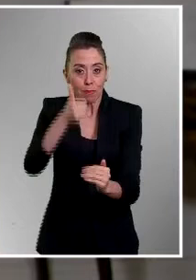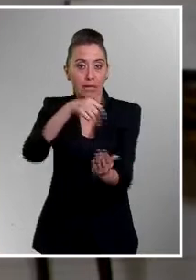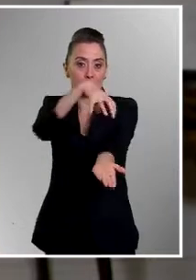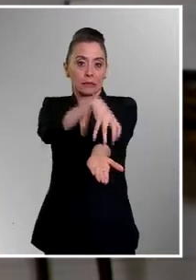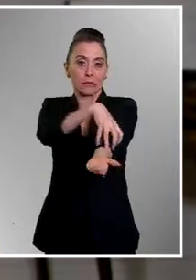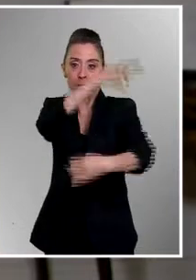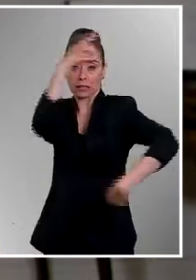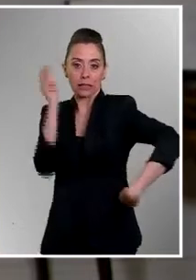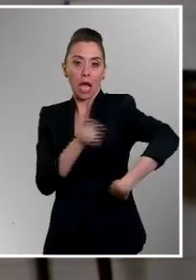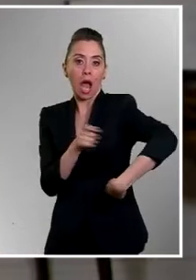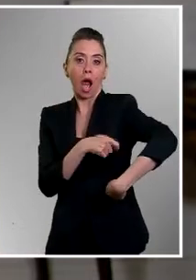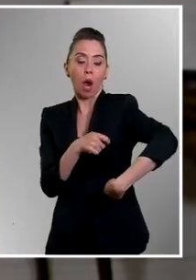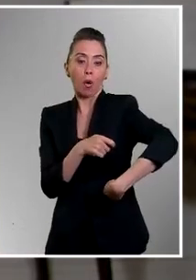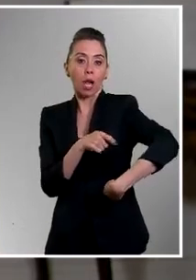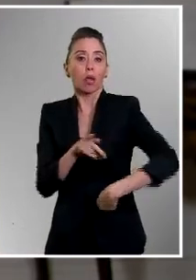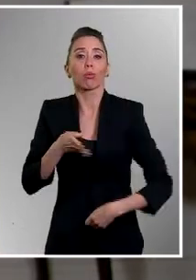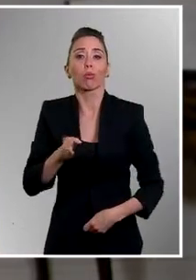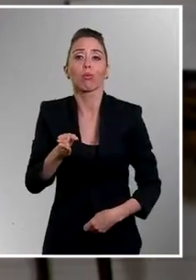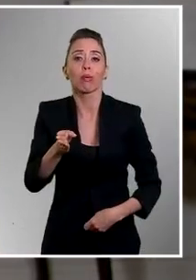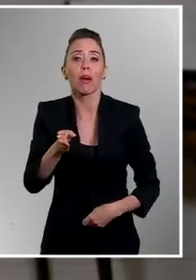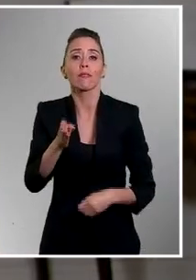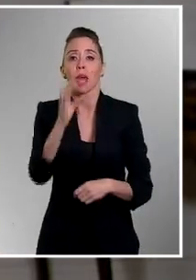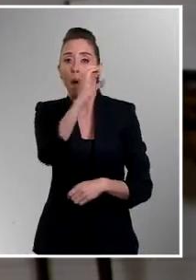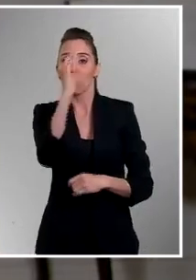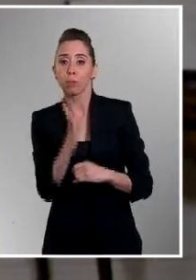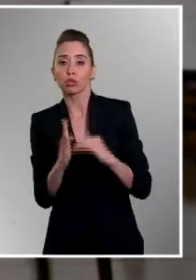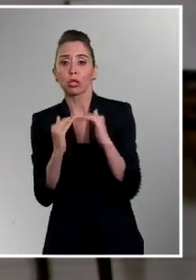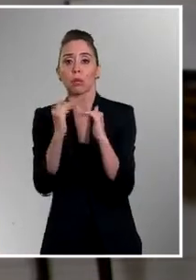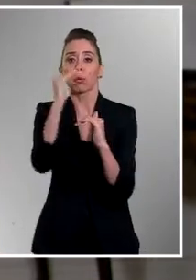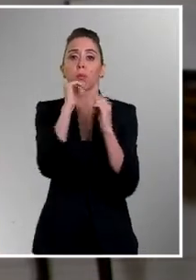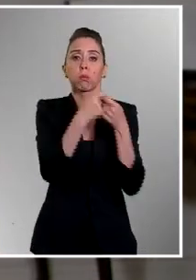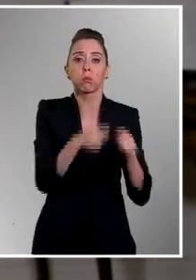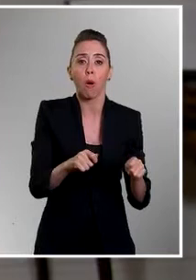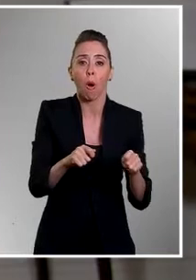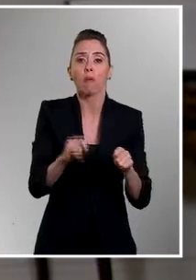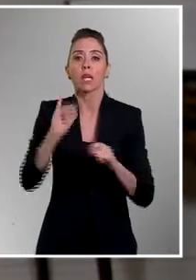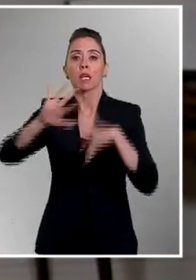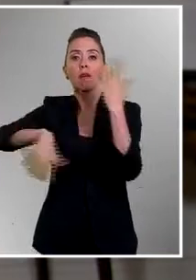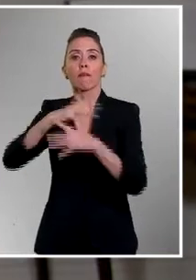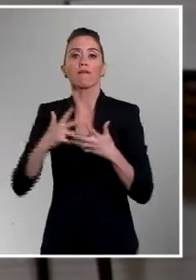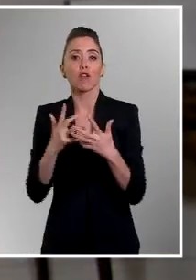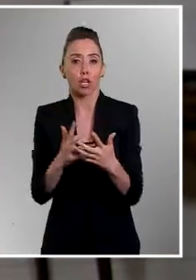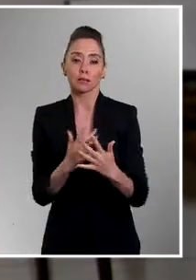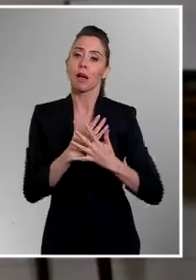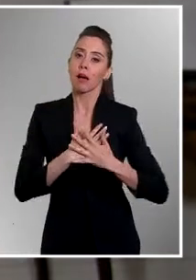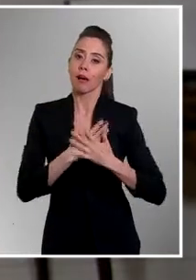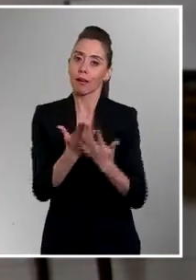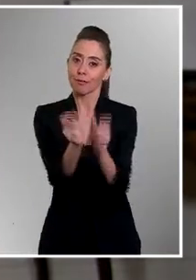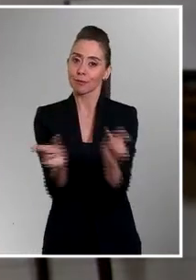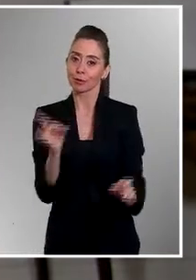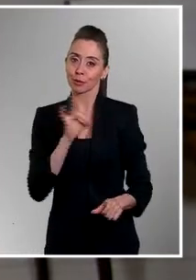araucanía que lamentablemente aún sigue teniendo cifras muy altas de pobreza y violencia queridos compatriotas